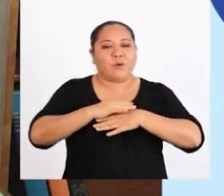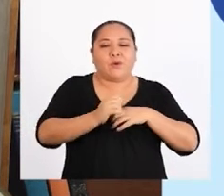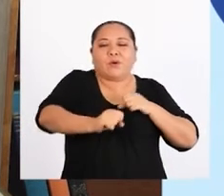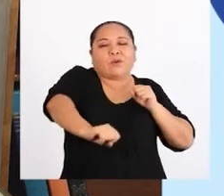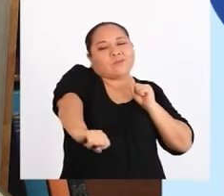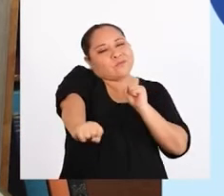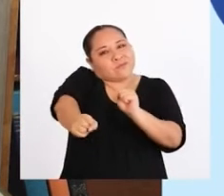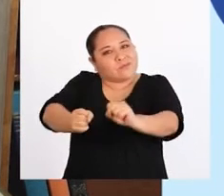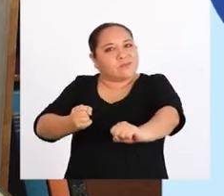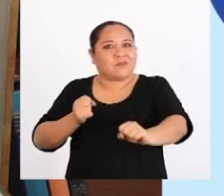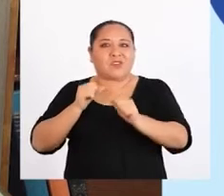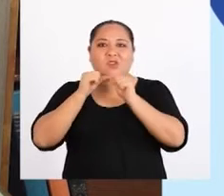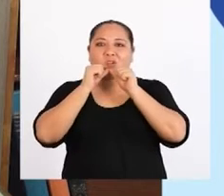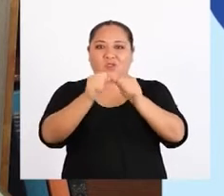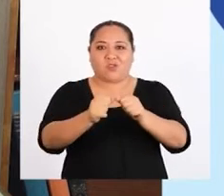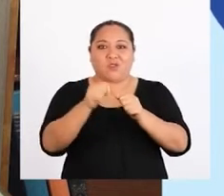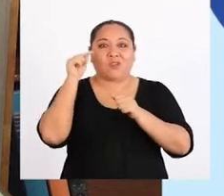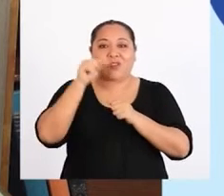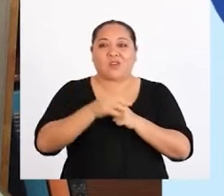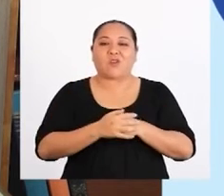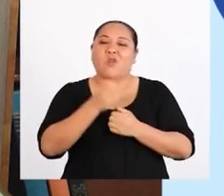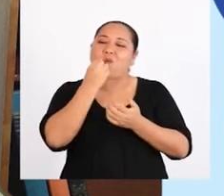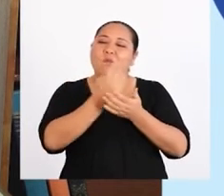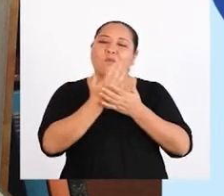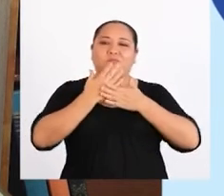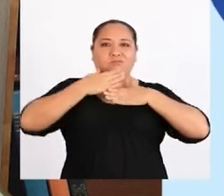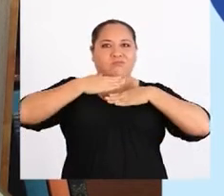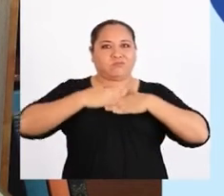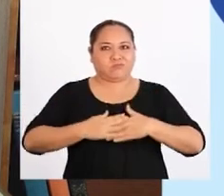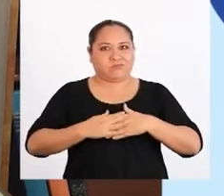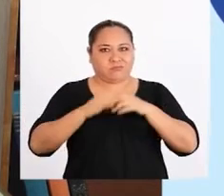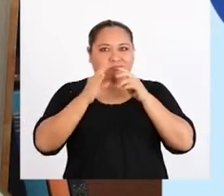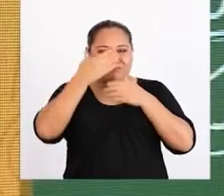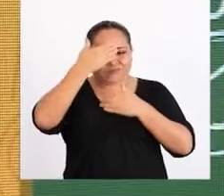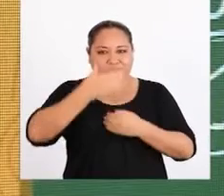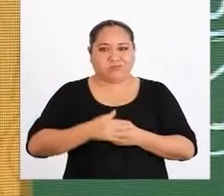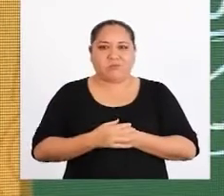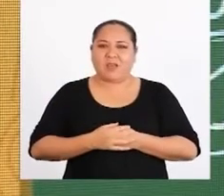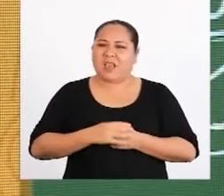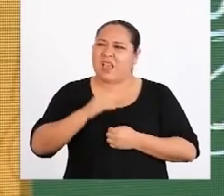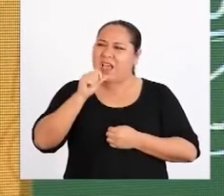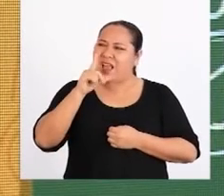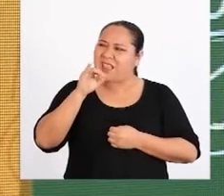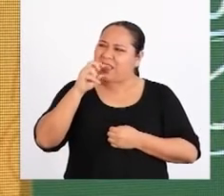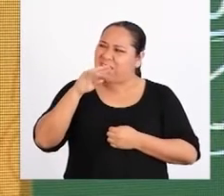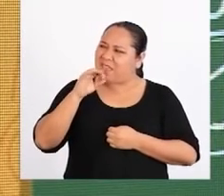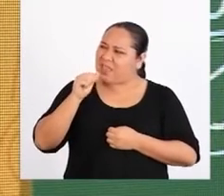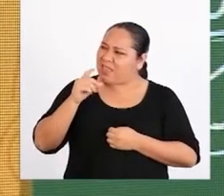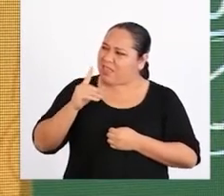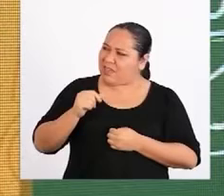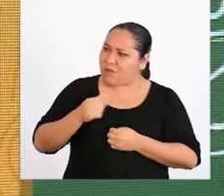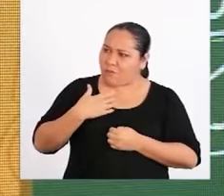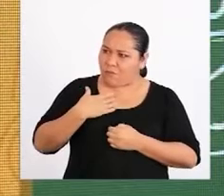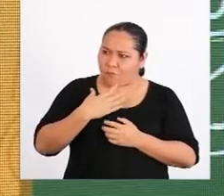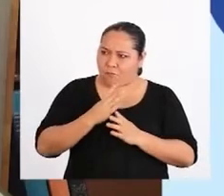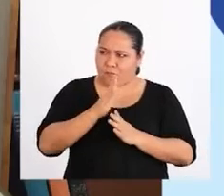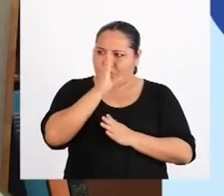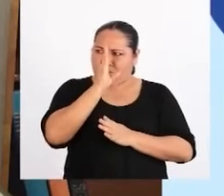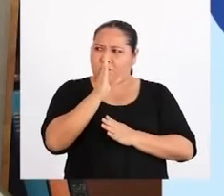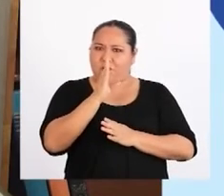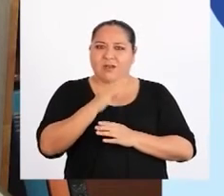un poco y mantenerlo en una buena postura alineada. ¿Alineada?